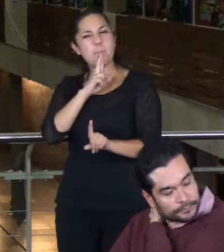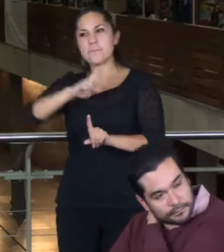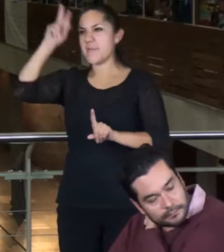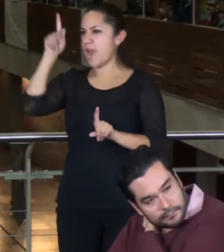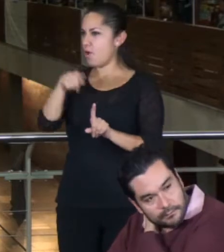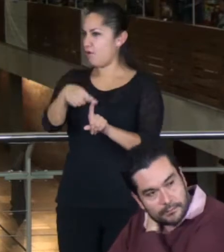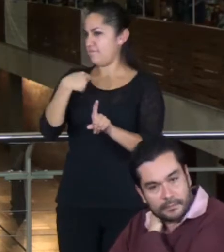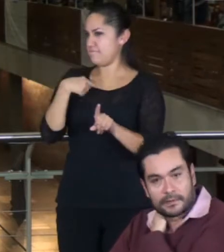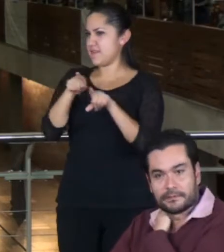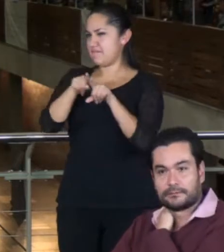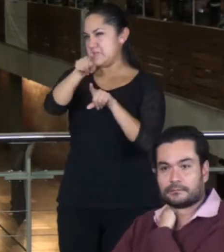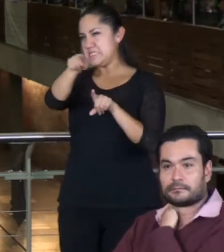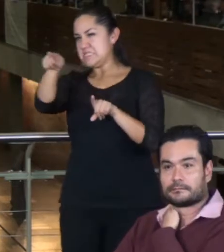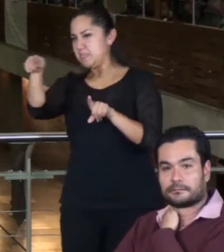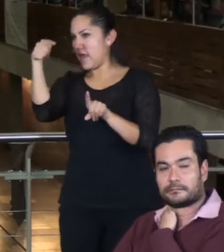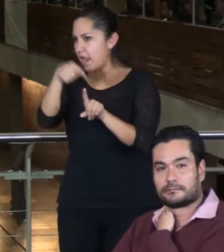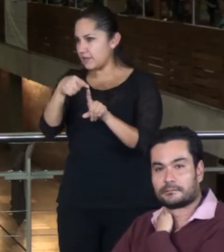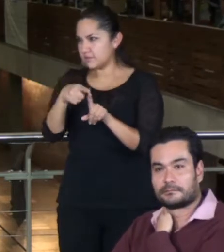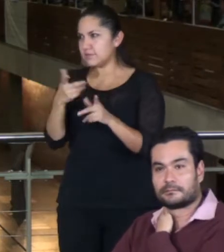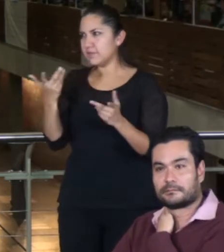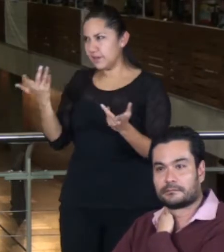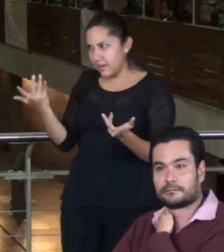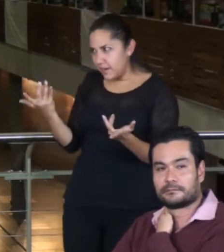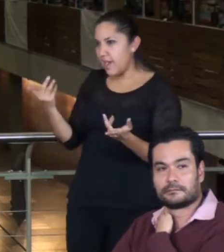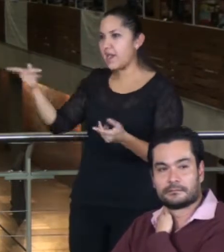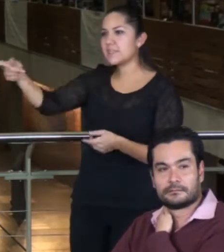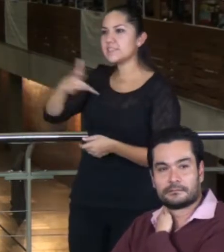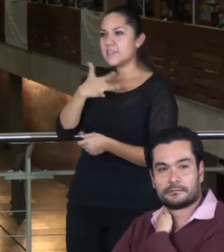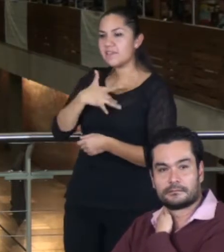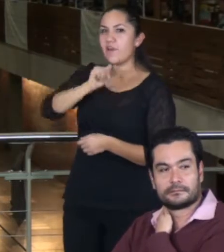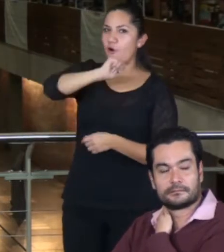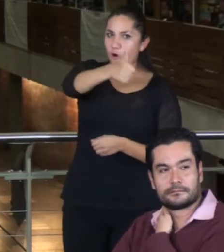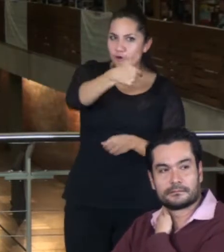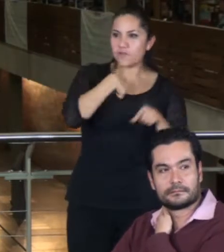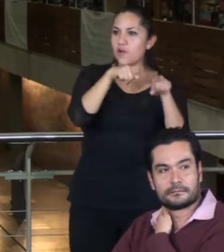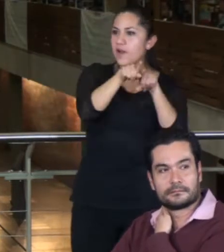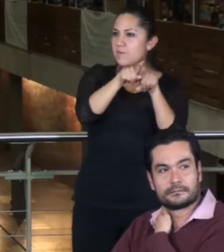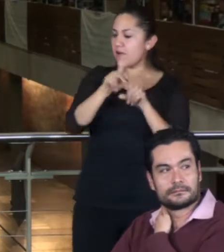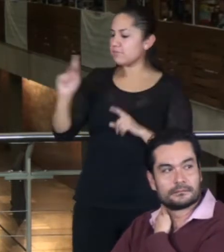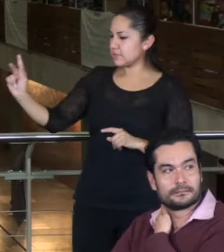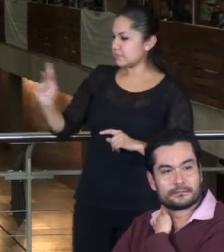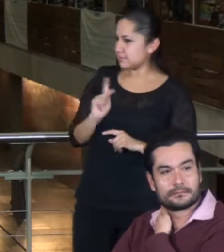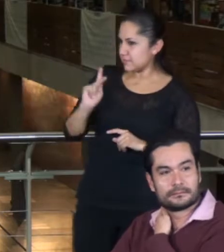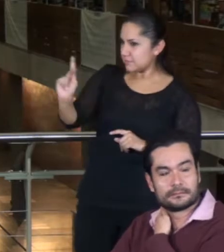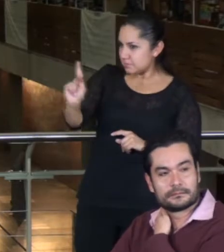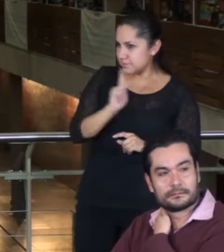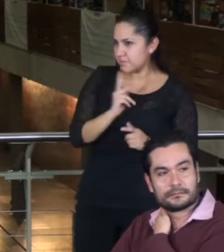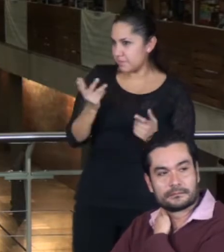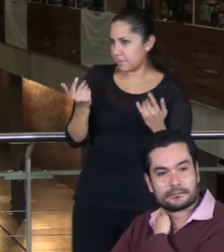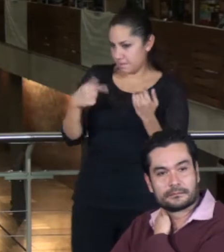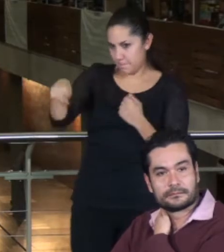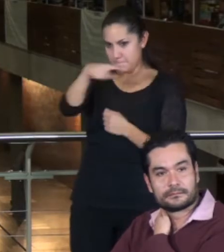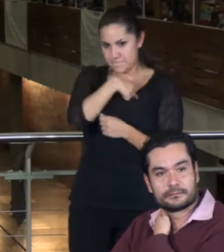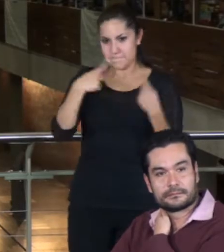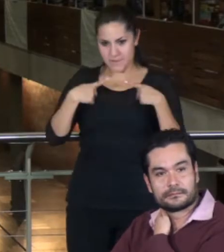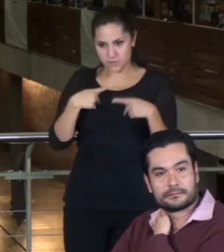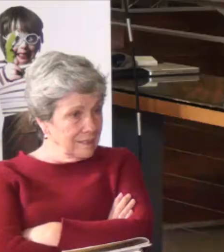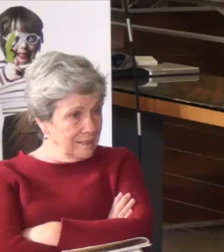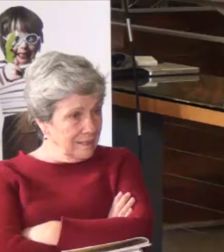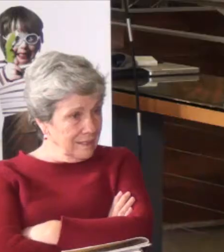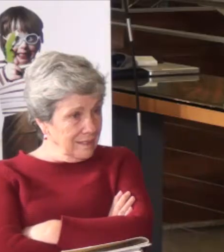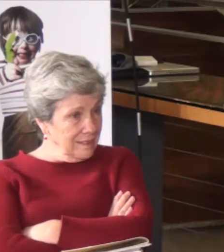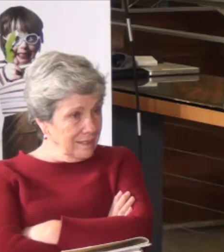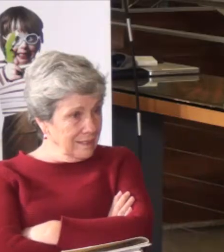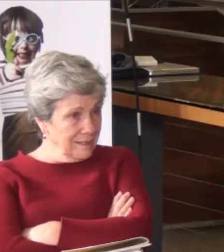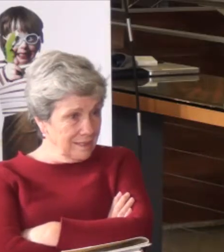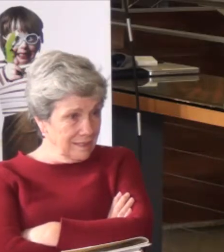que nos reconozcamos como seres humanos que amamos y que podemos hacer